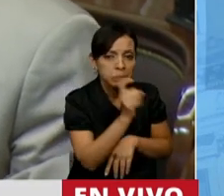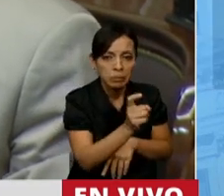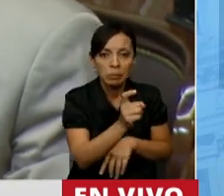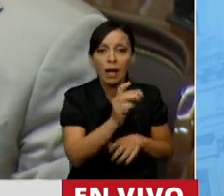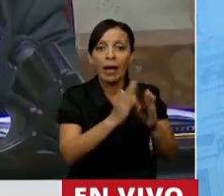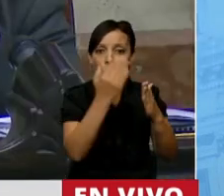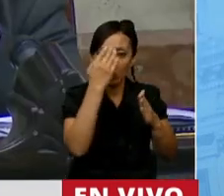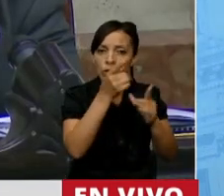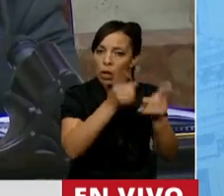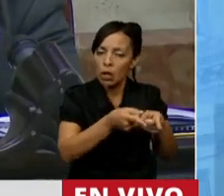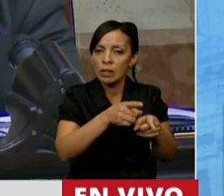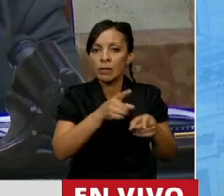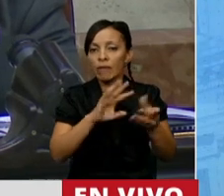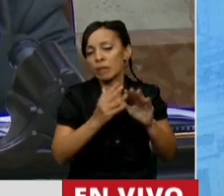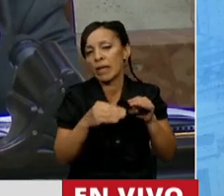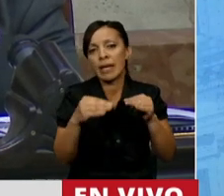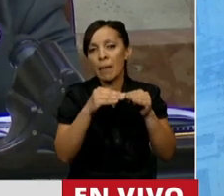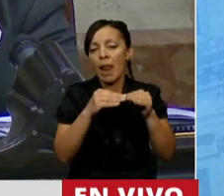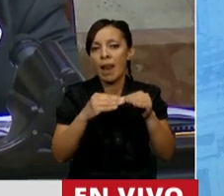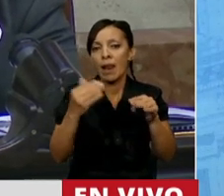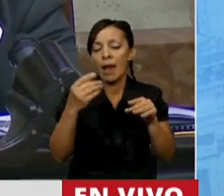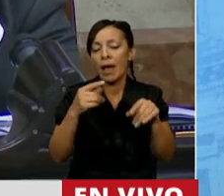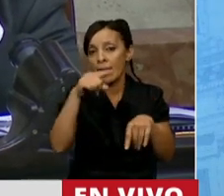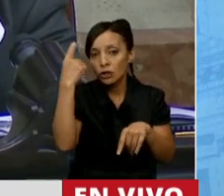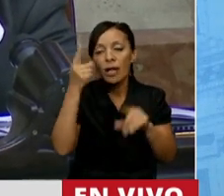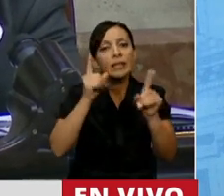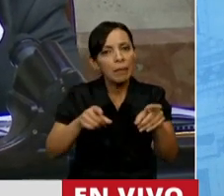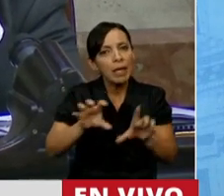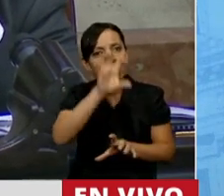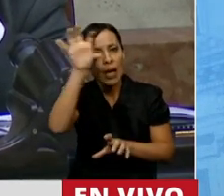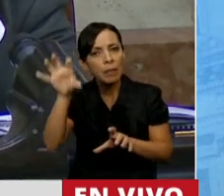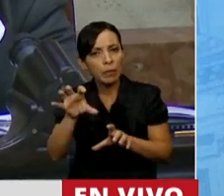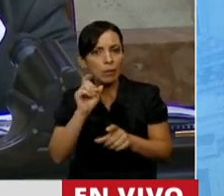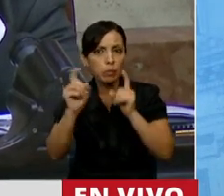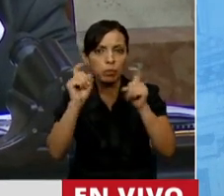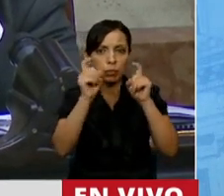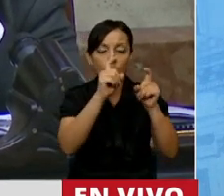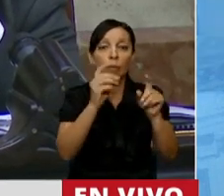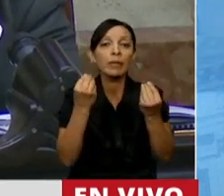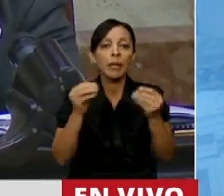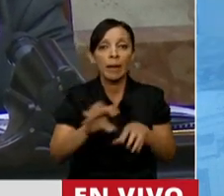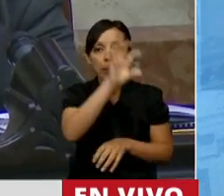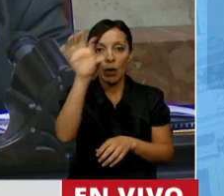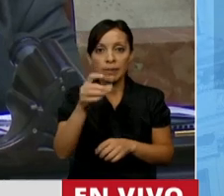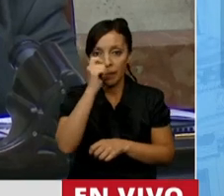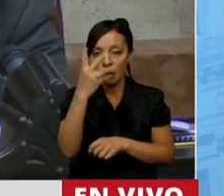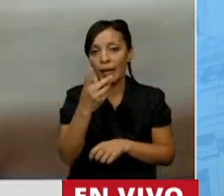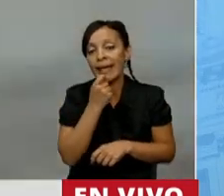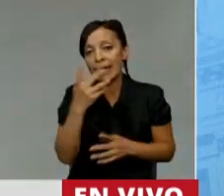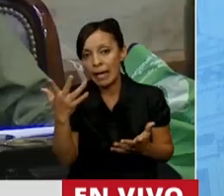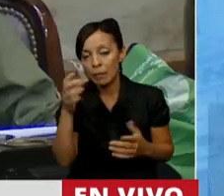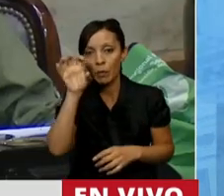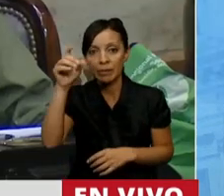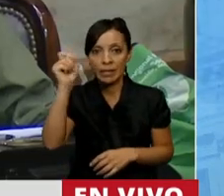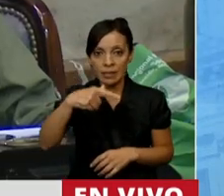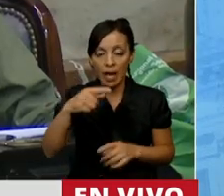solamente la Constitución a nivel nacional, sino también provincial, porque nuestras 24 provincias, como por ejemplo la provincia del Chaco